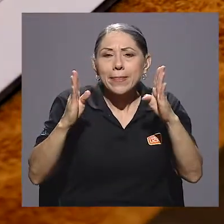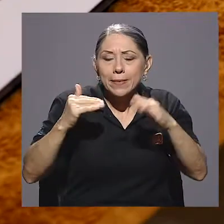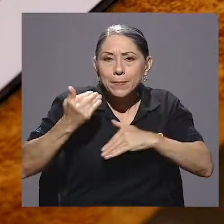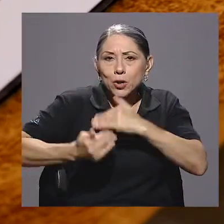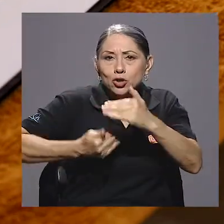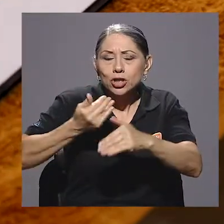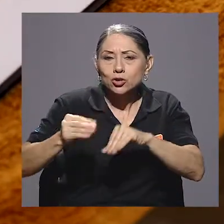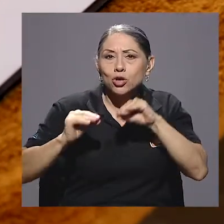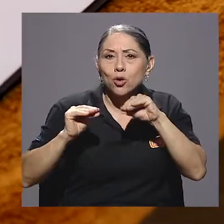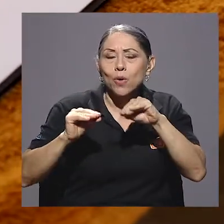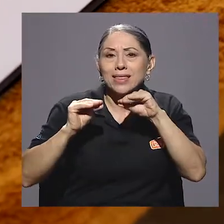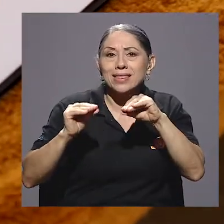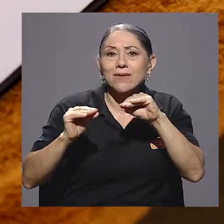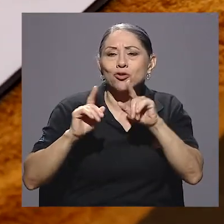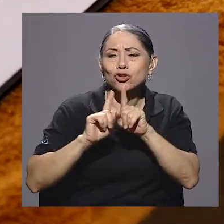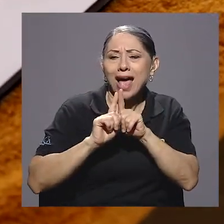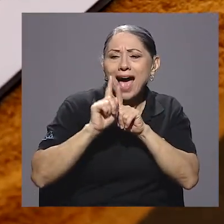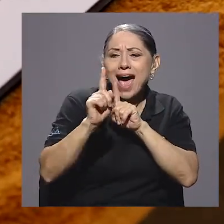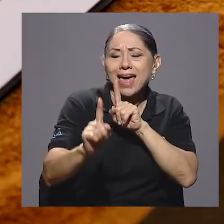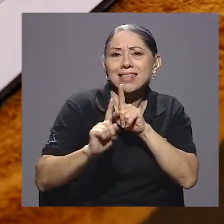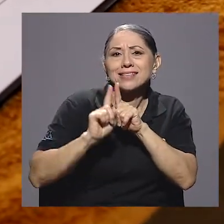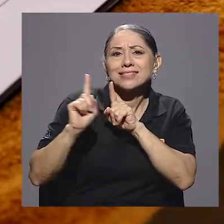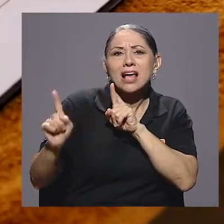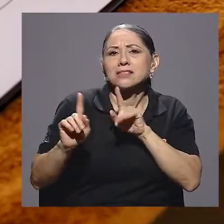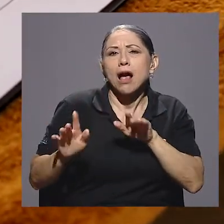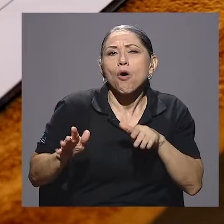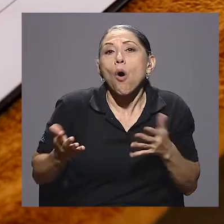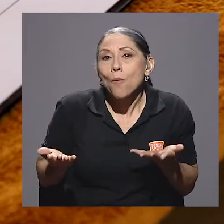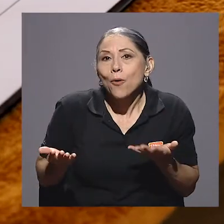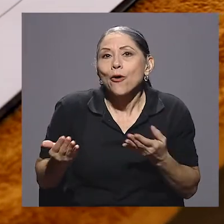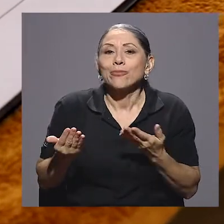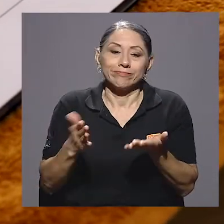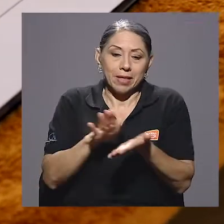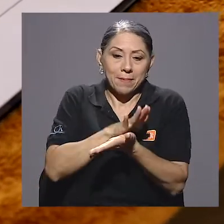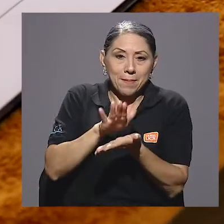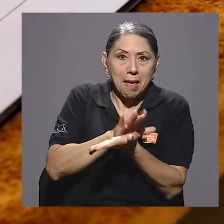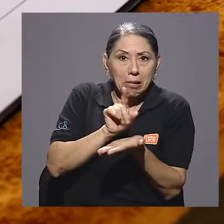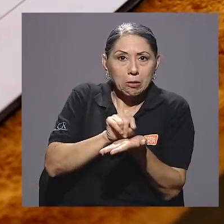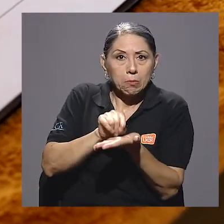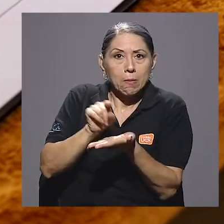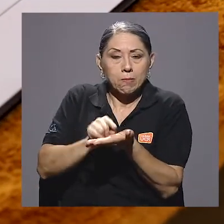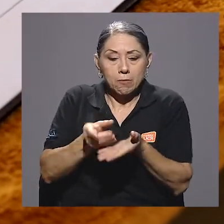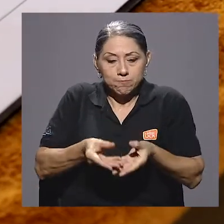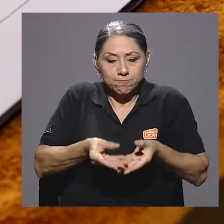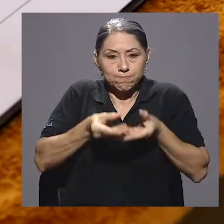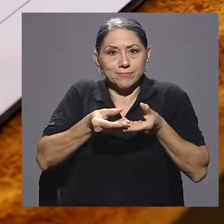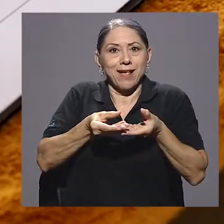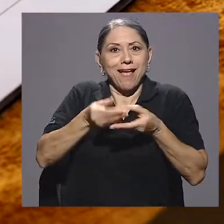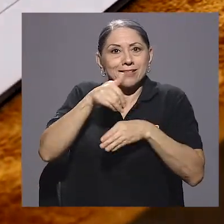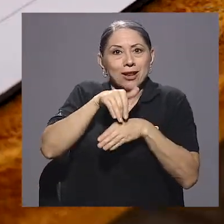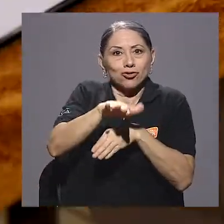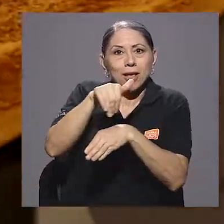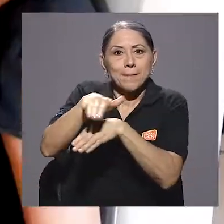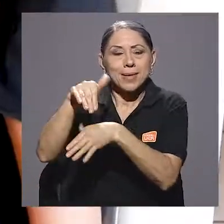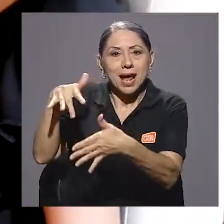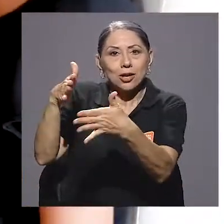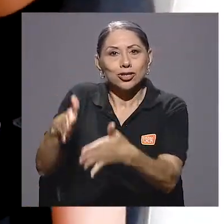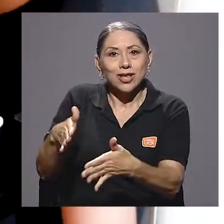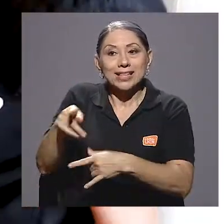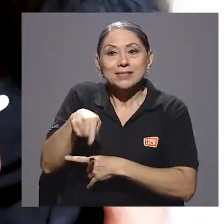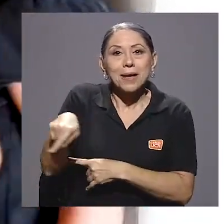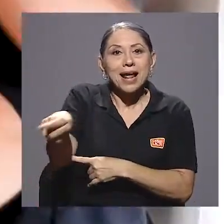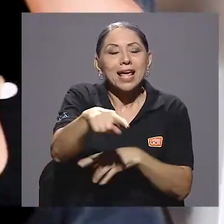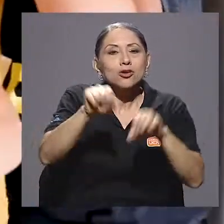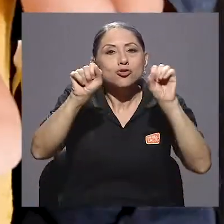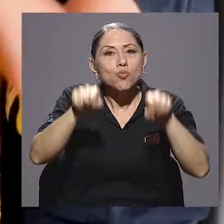educativos básicamente a distancia, enviando materiales impresos a los estudiantes para que ellos